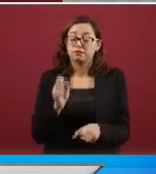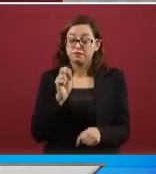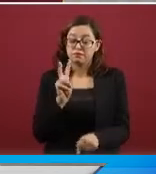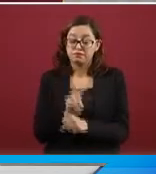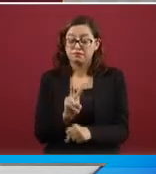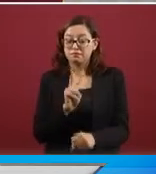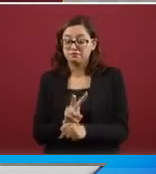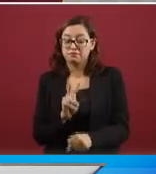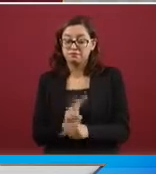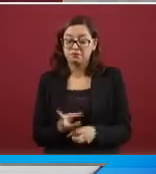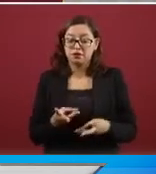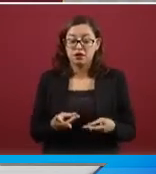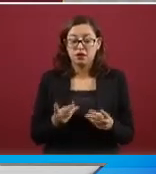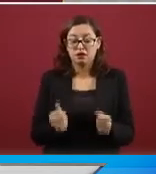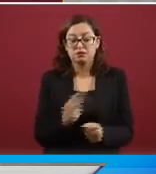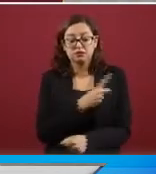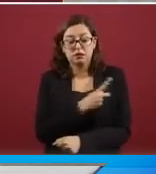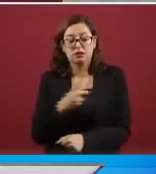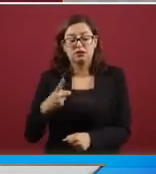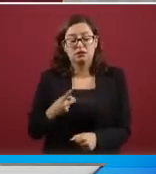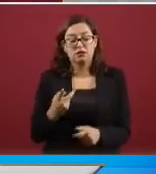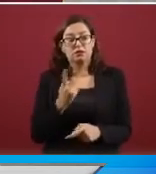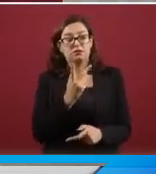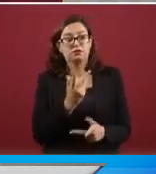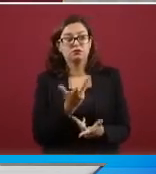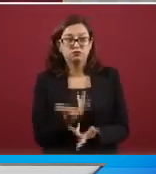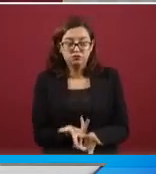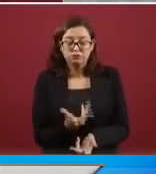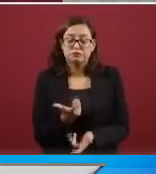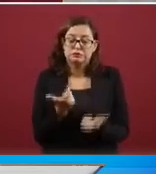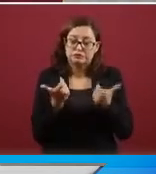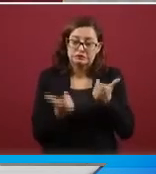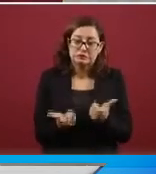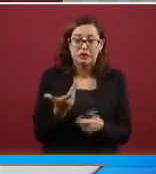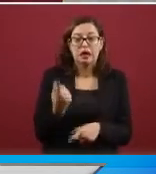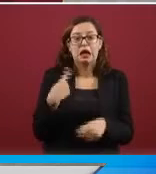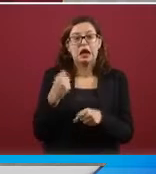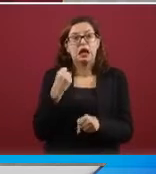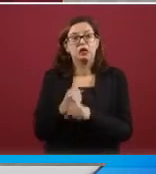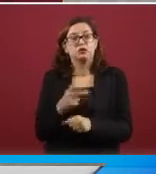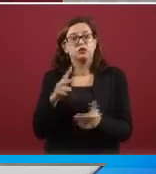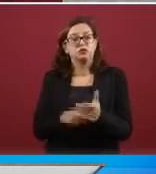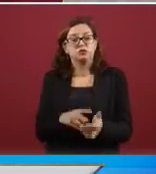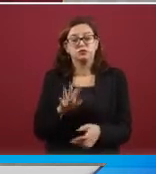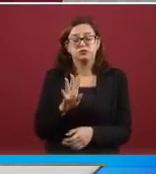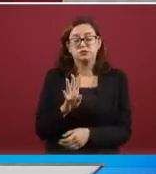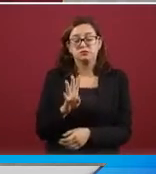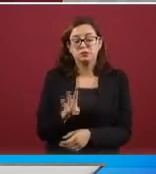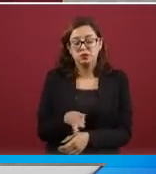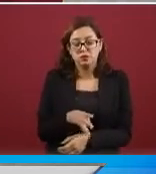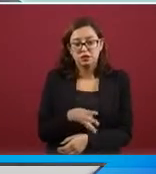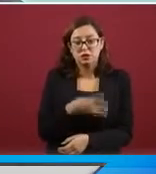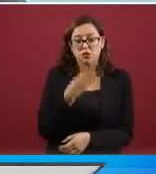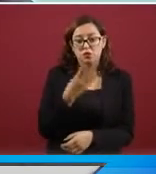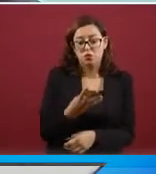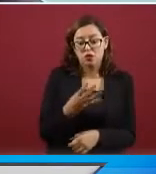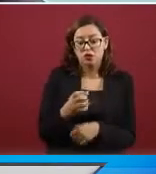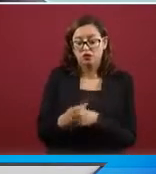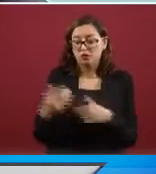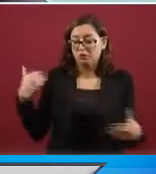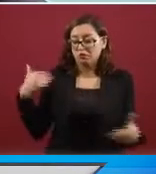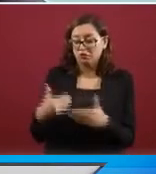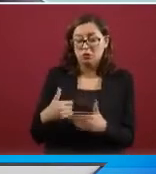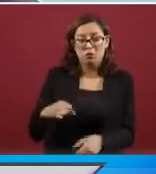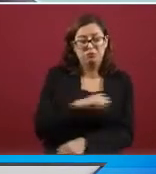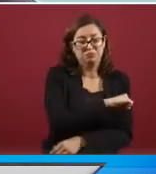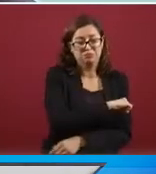6.1 billones de pesos. El 18% del presupuesto es el que se puede manejar. El 82% son obligaciones adquiridas como